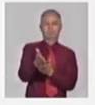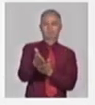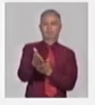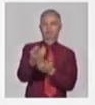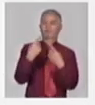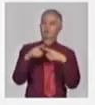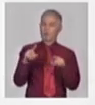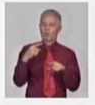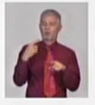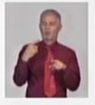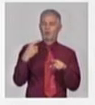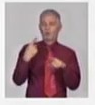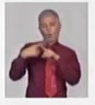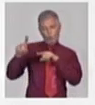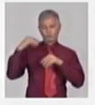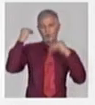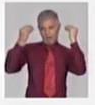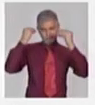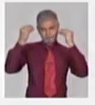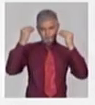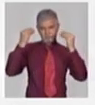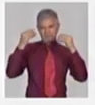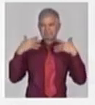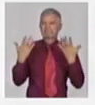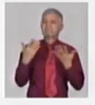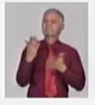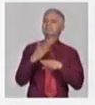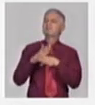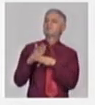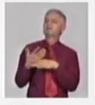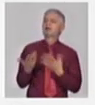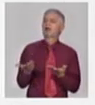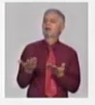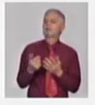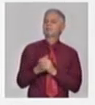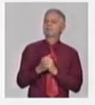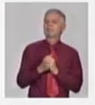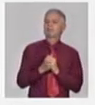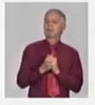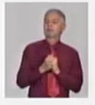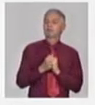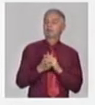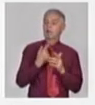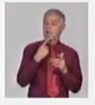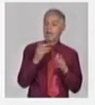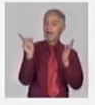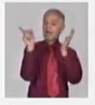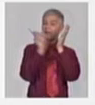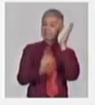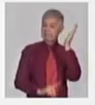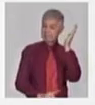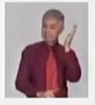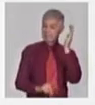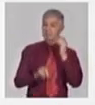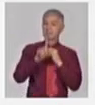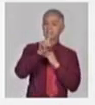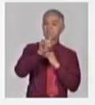hacer otro análisis. ¿Qué significa que que la electricidad tiene